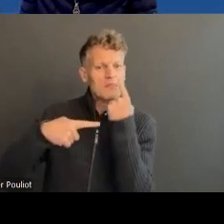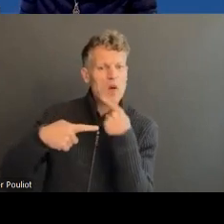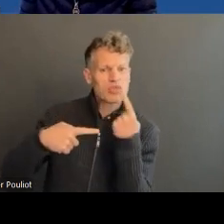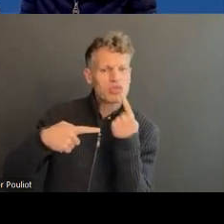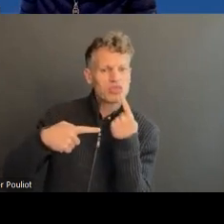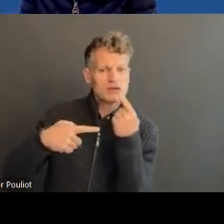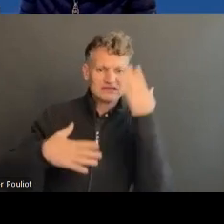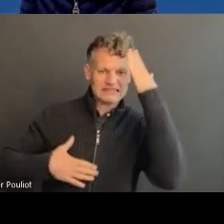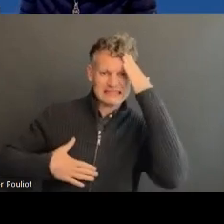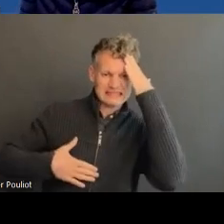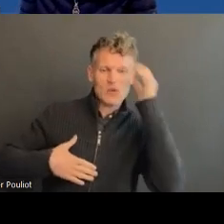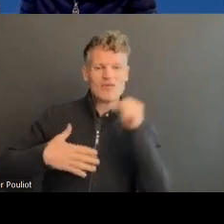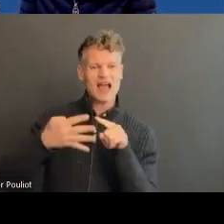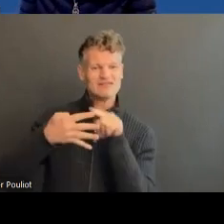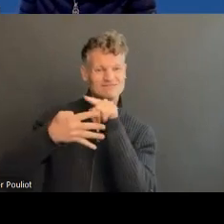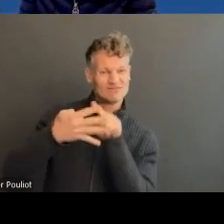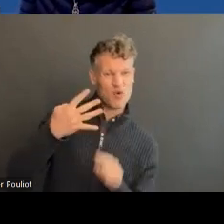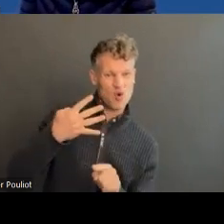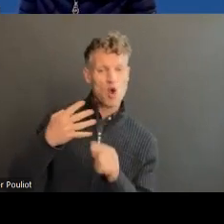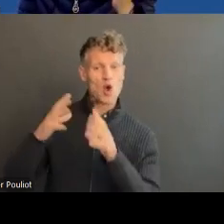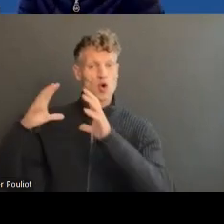las enfermedades bovinas,